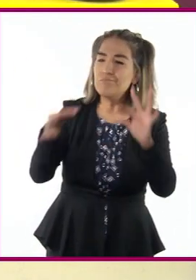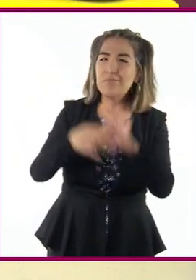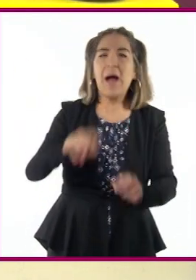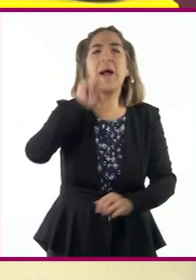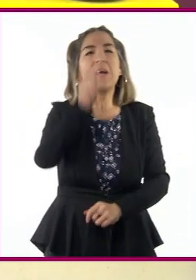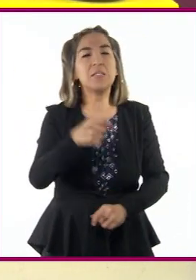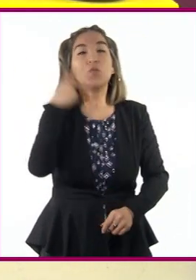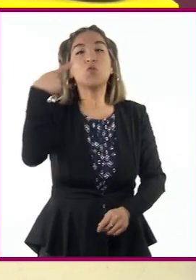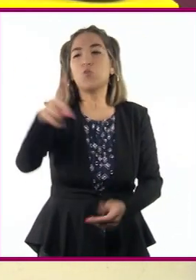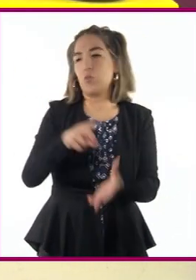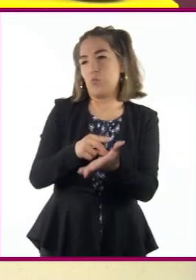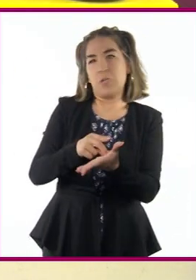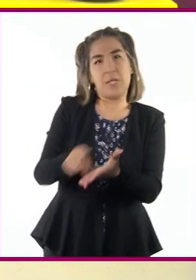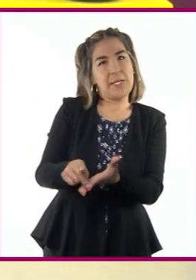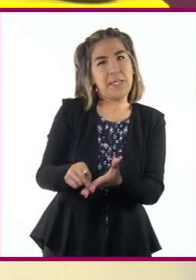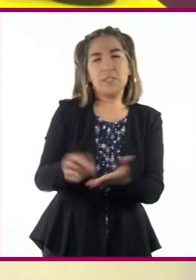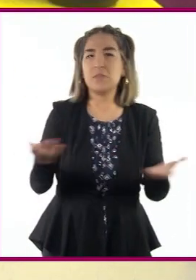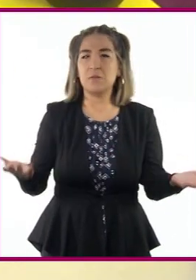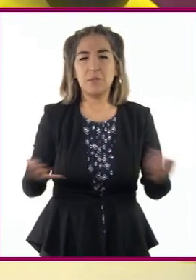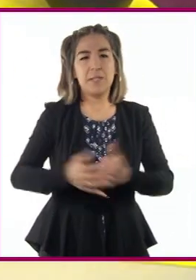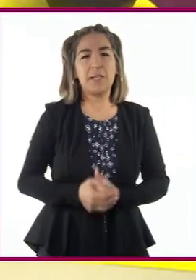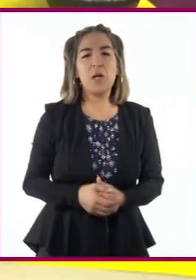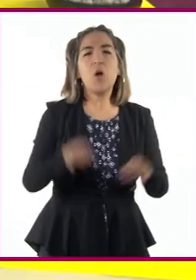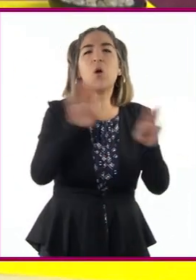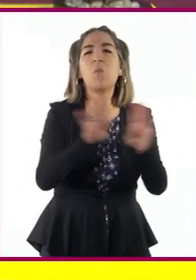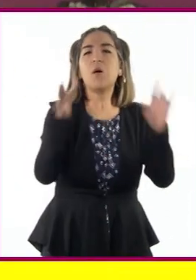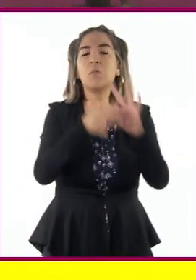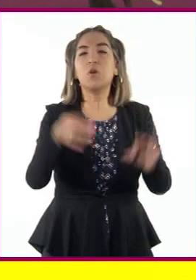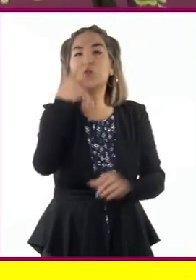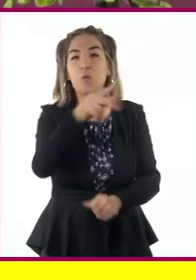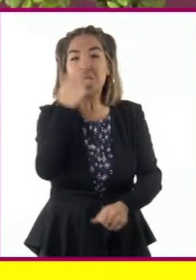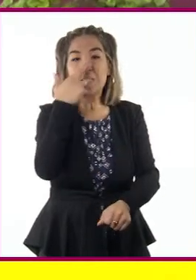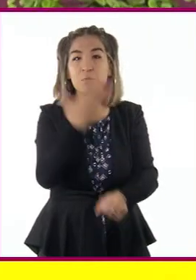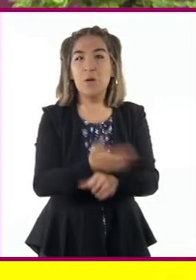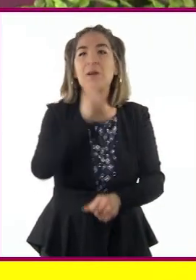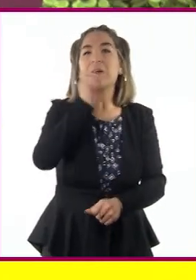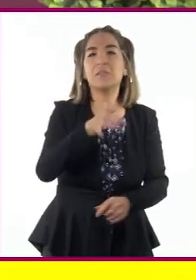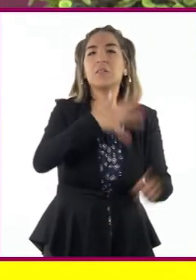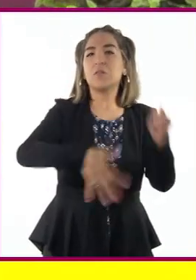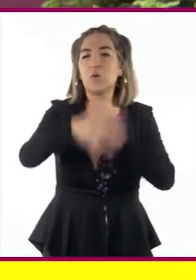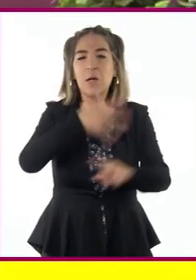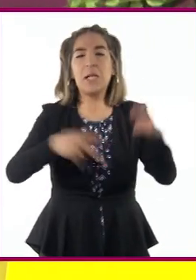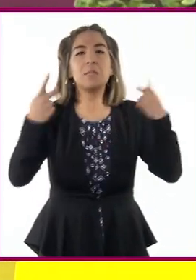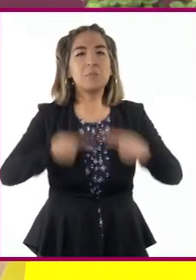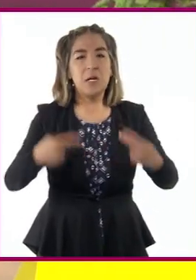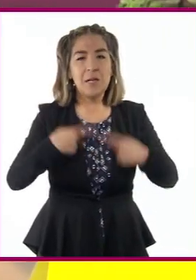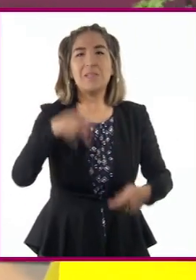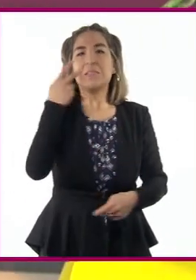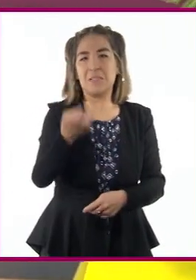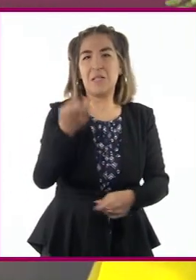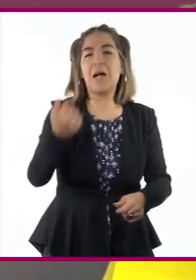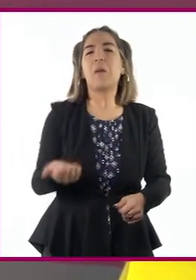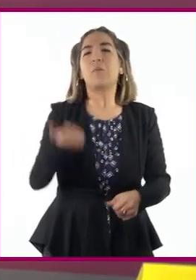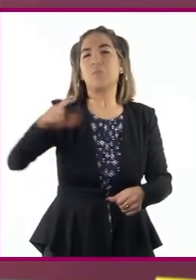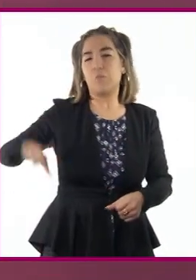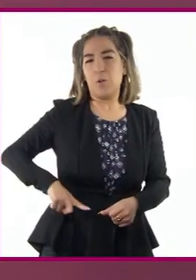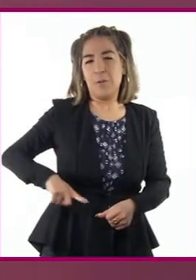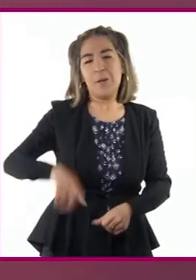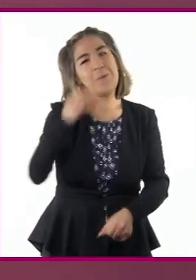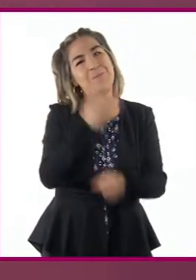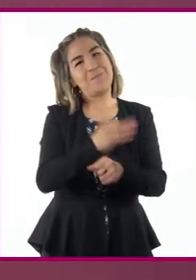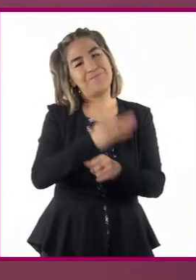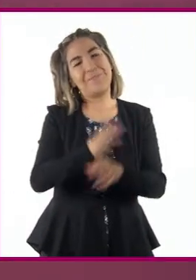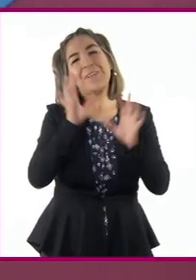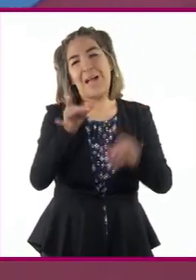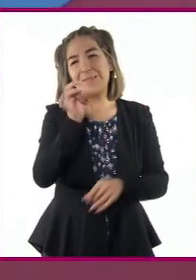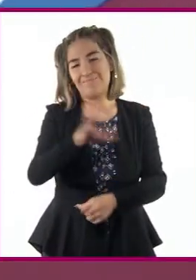trata de un derecho. Incluso hablar de las responsabilidades de las y los servidores públicos. Estamos por